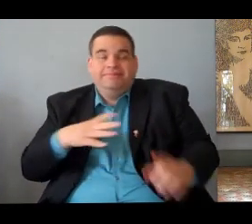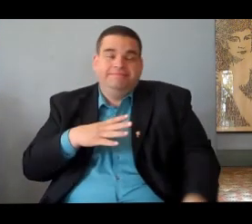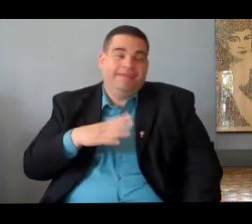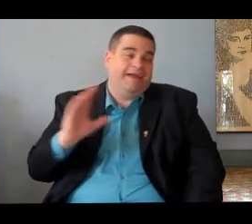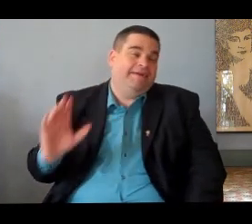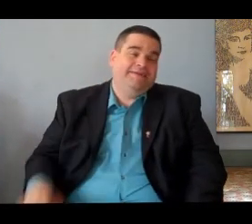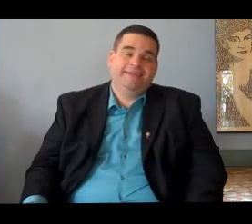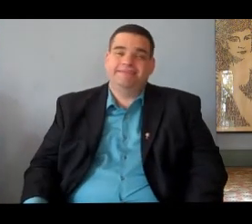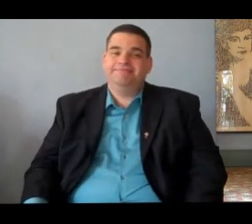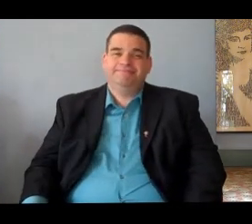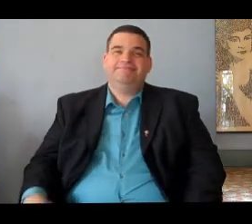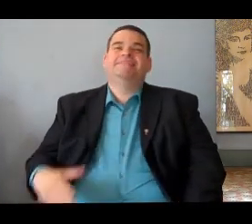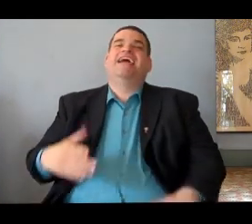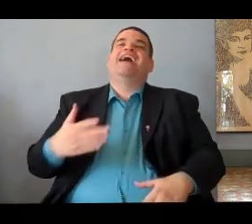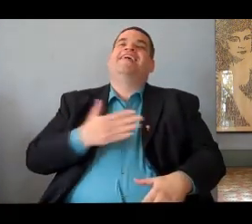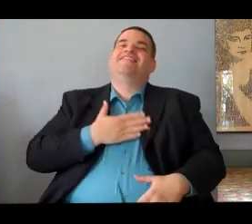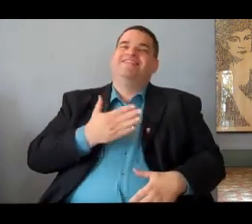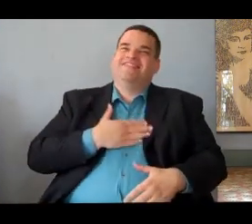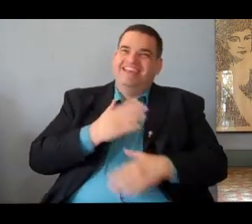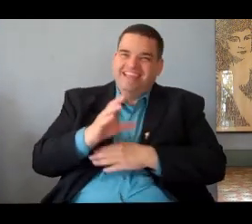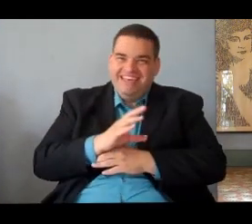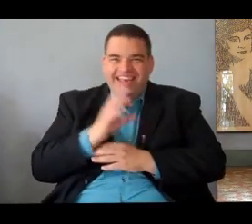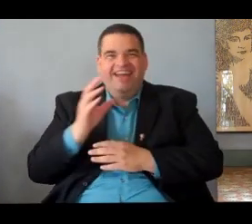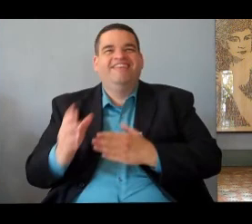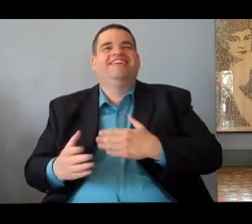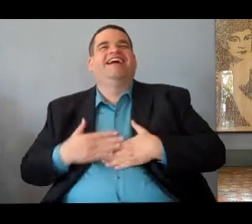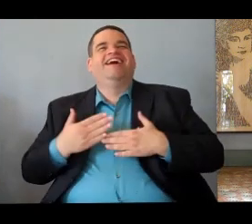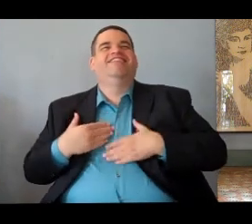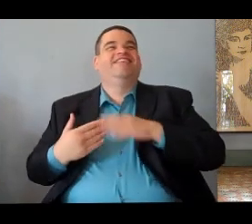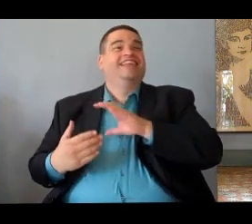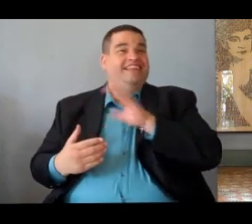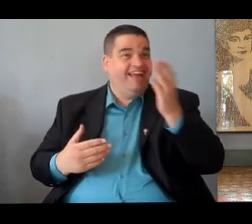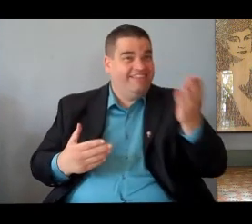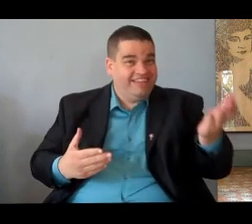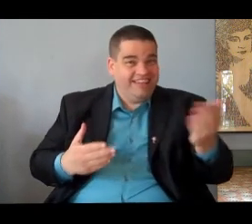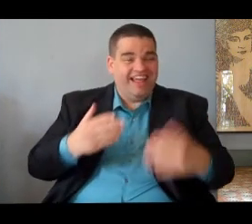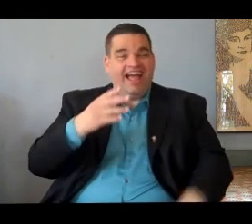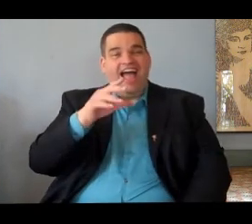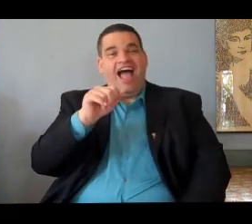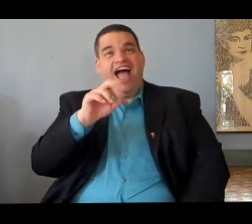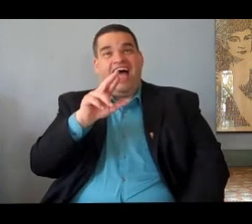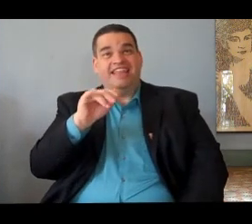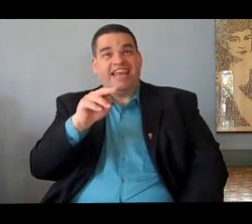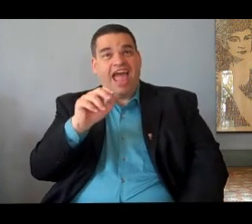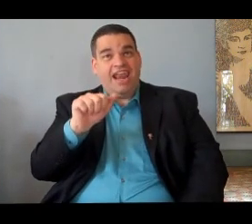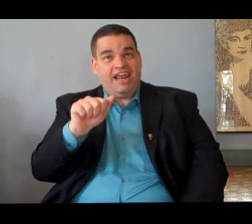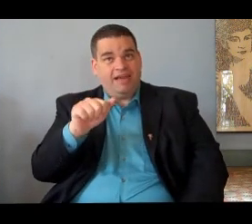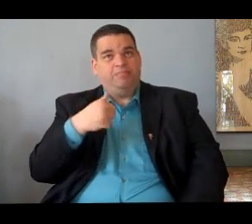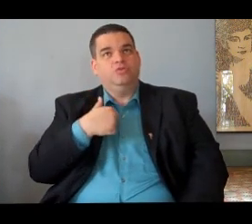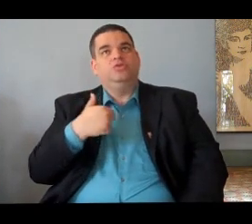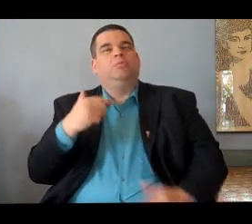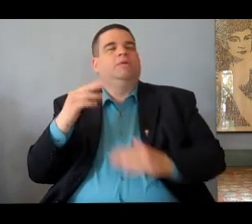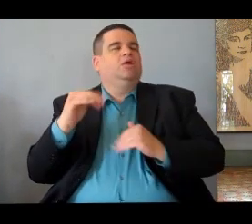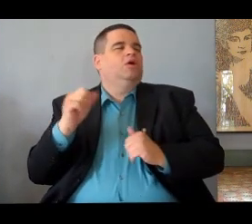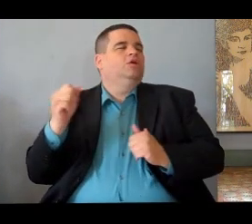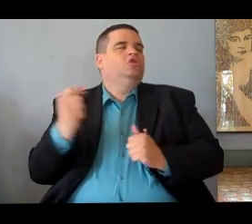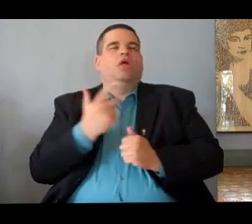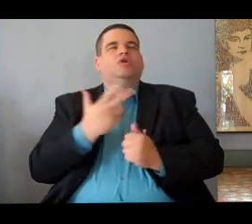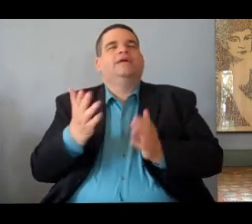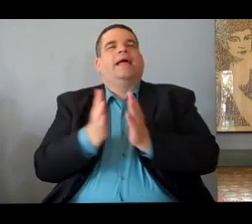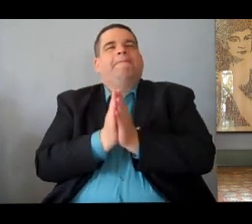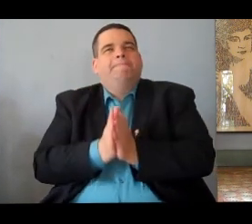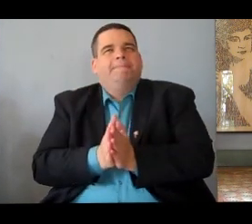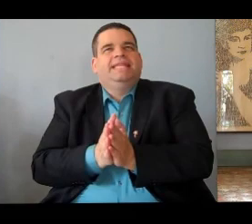empezó? ¡Feliz Navidad! ¡Feliz Navidad! ¡Feliz Navidad a ustedes! ¡Feliz Navidad, Adriana! Mira, que espero que todos los que pidieron se